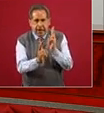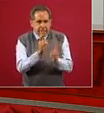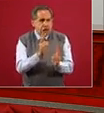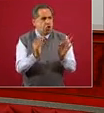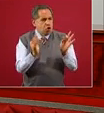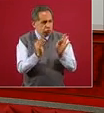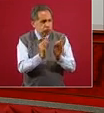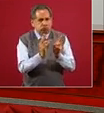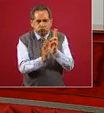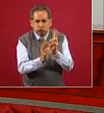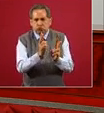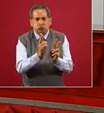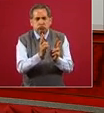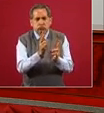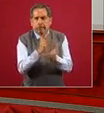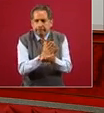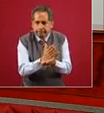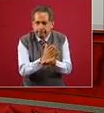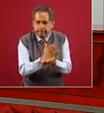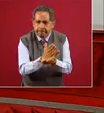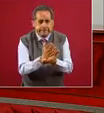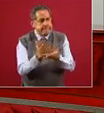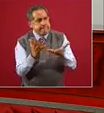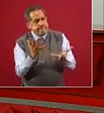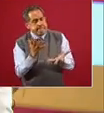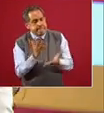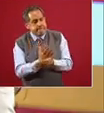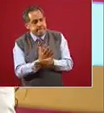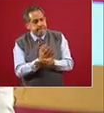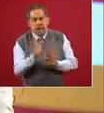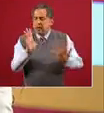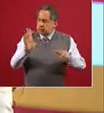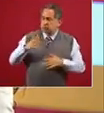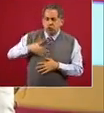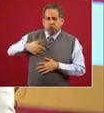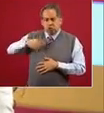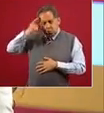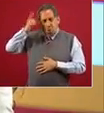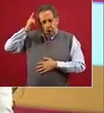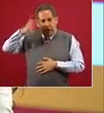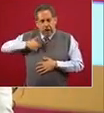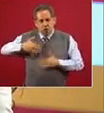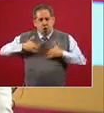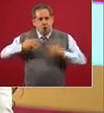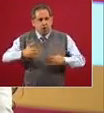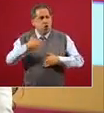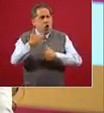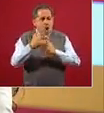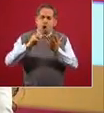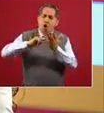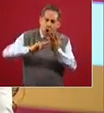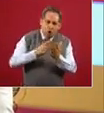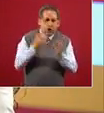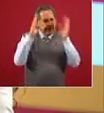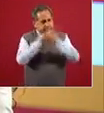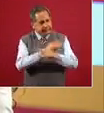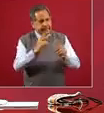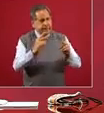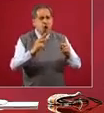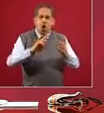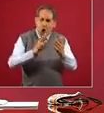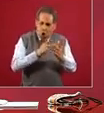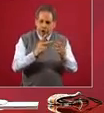ahora se ha detenido, pero tenemos confianza en que las partes van a seguir acercándose y van a